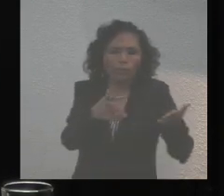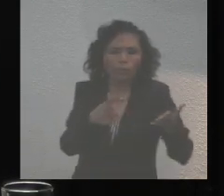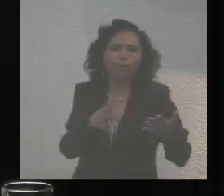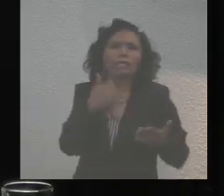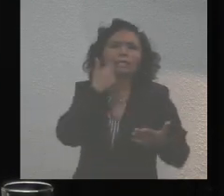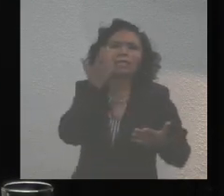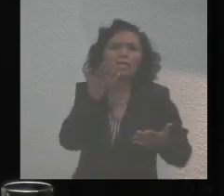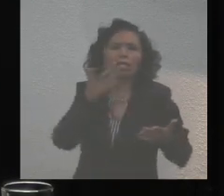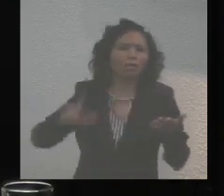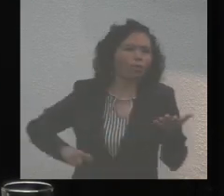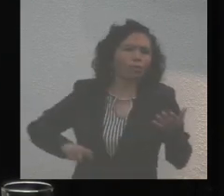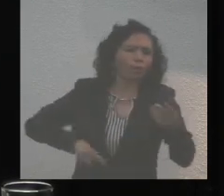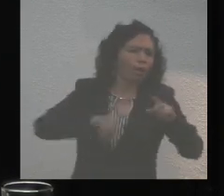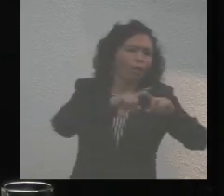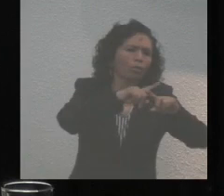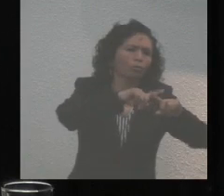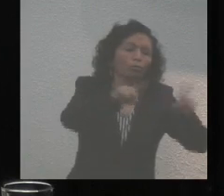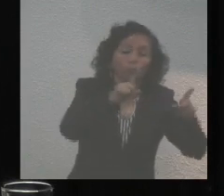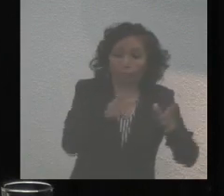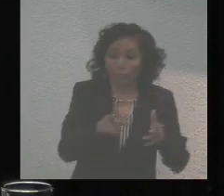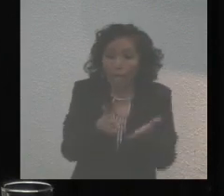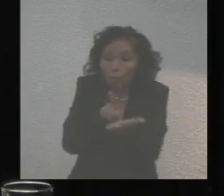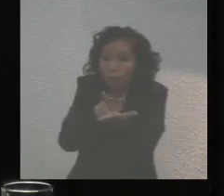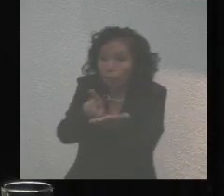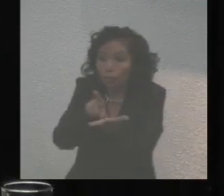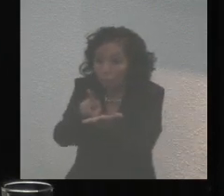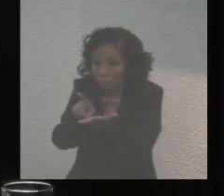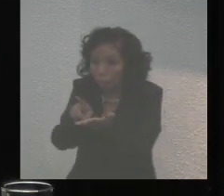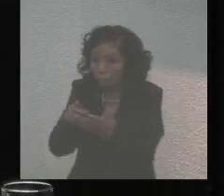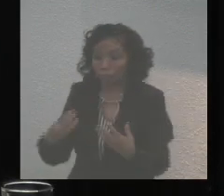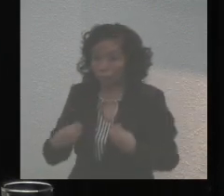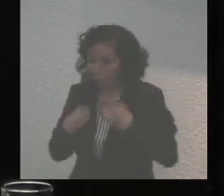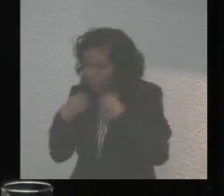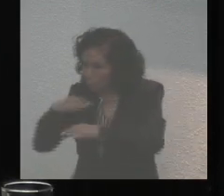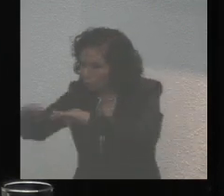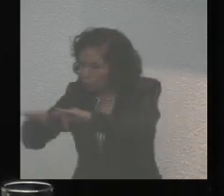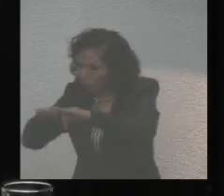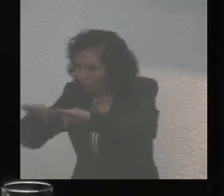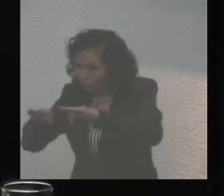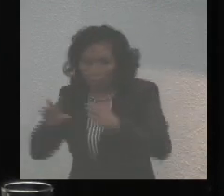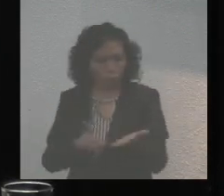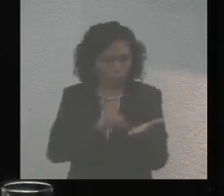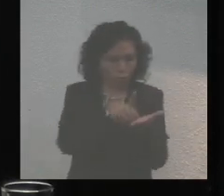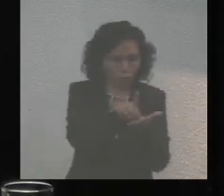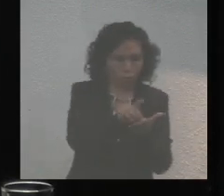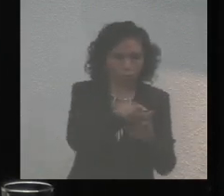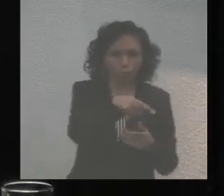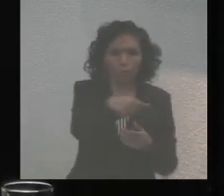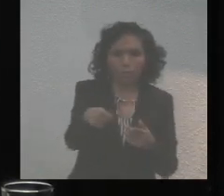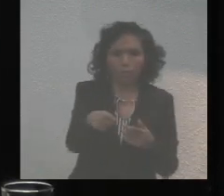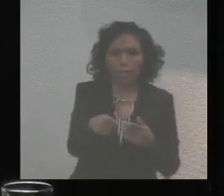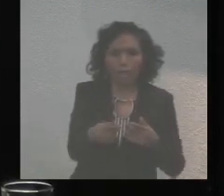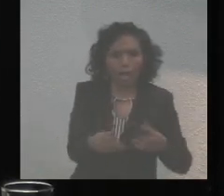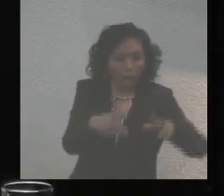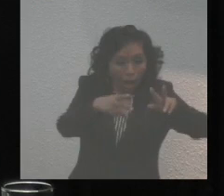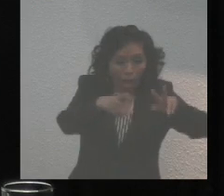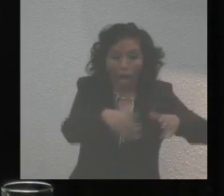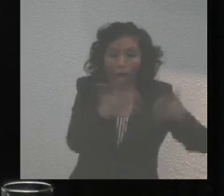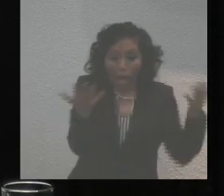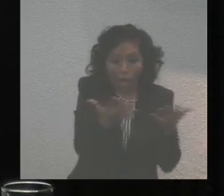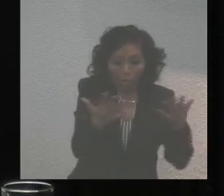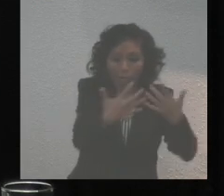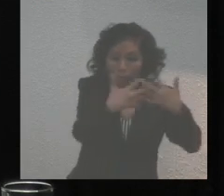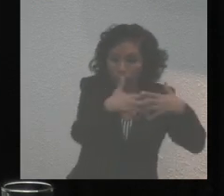preferido que gobernaran otros, los derechos de quienes viven de su trabajo y los derechos de quienes generan puestos de trabajo,